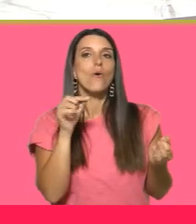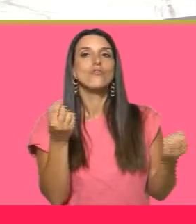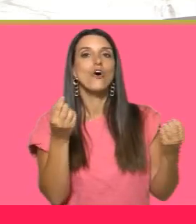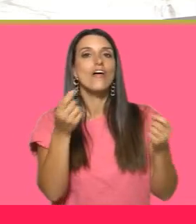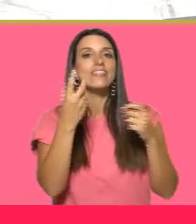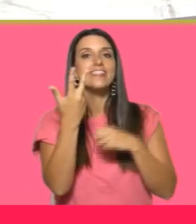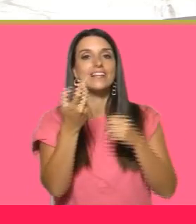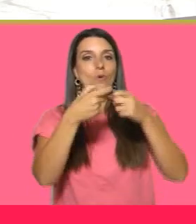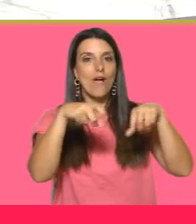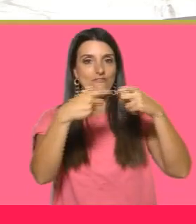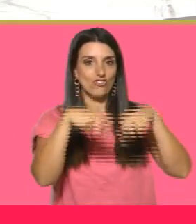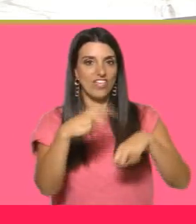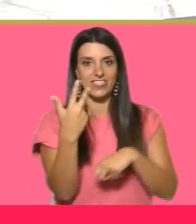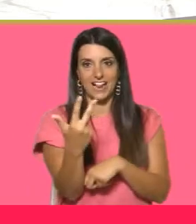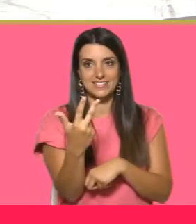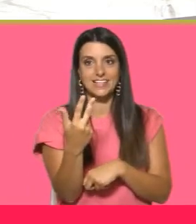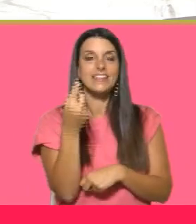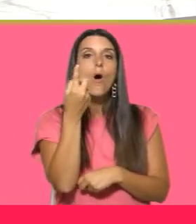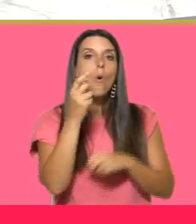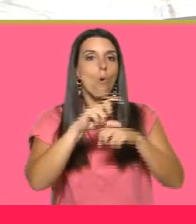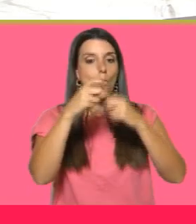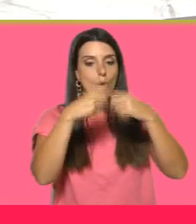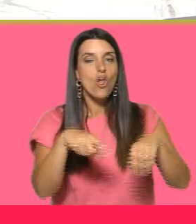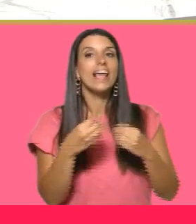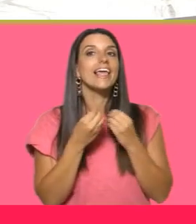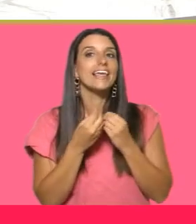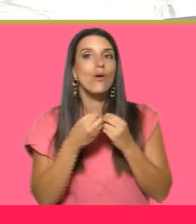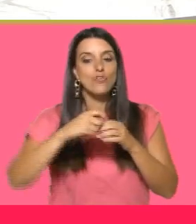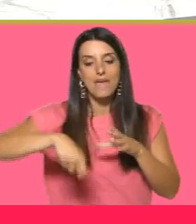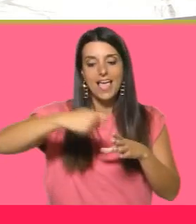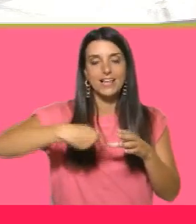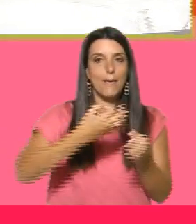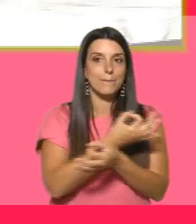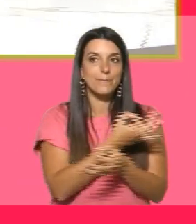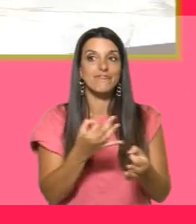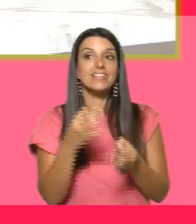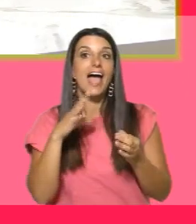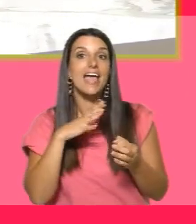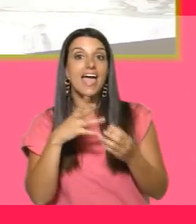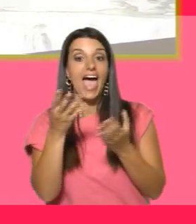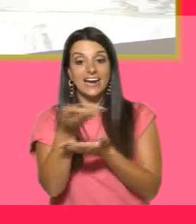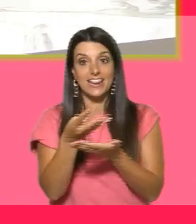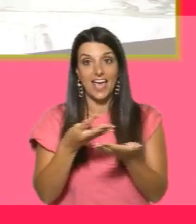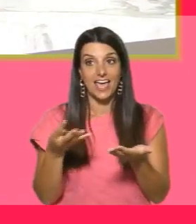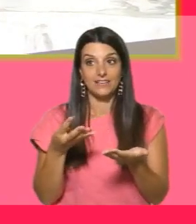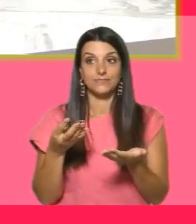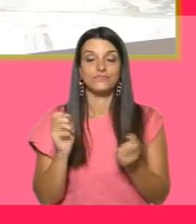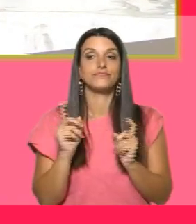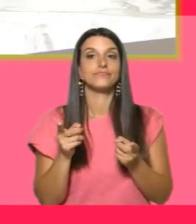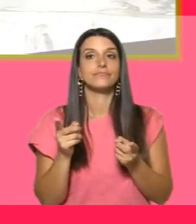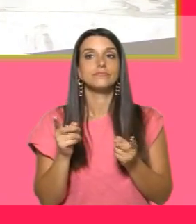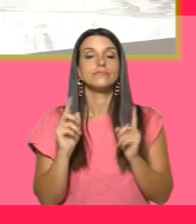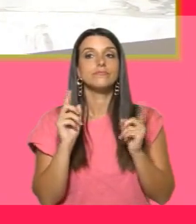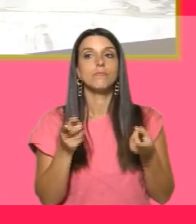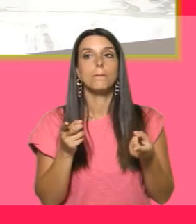los tres huevos. ¿Está? De a uno. Y vas a conseguir esta mezcla así. Acá tengo la harina y